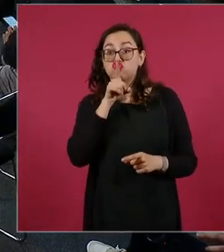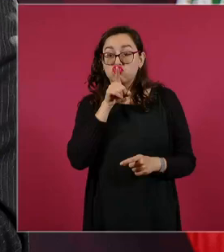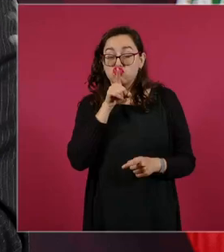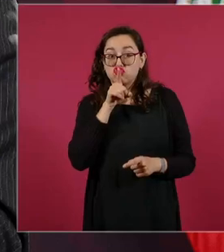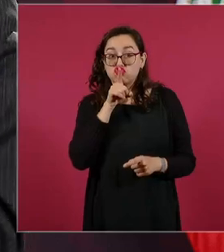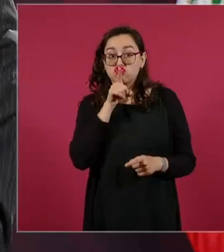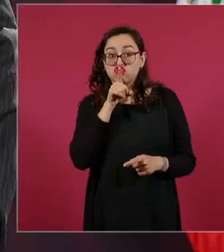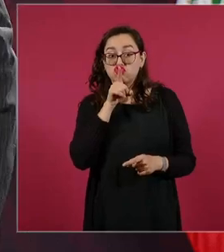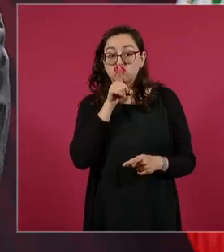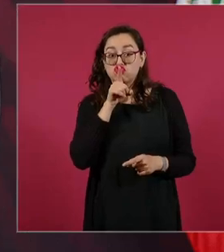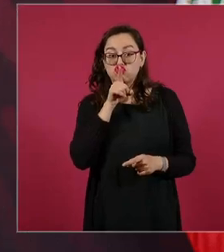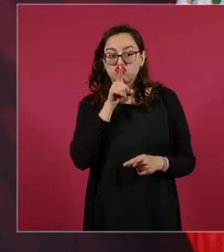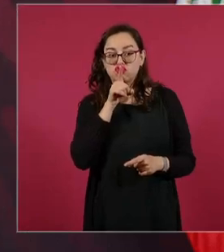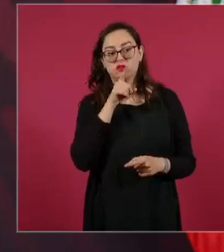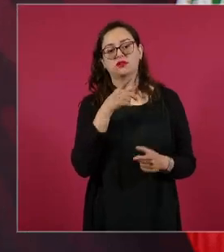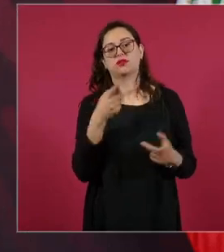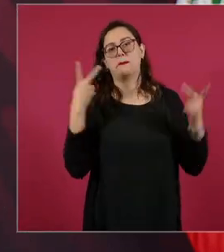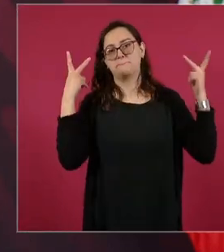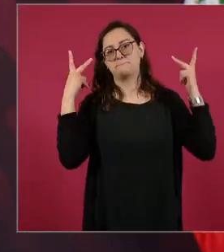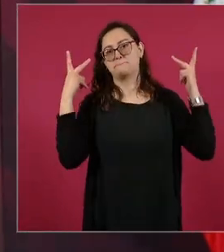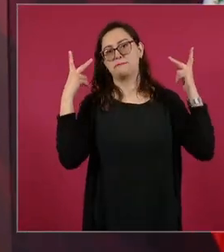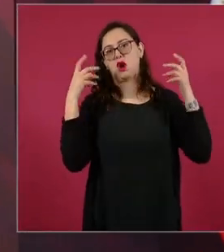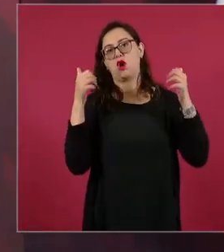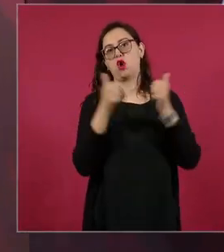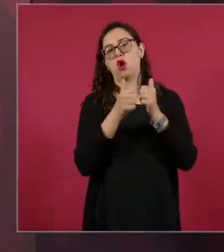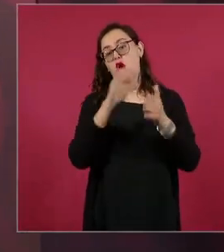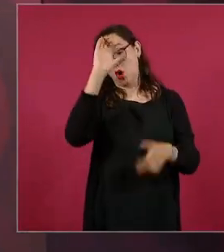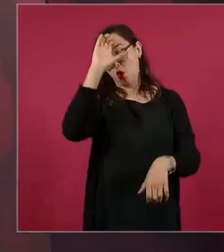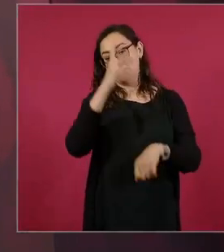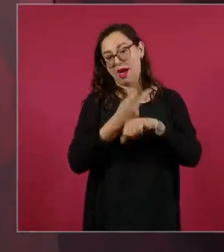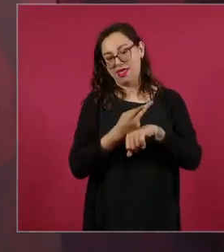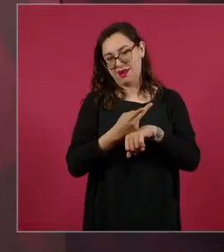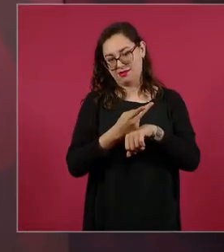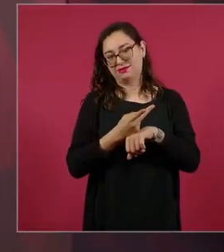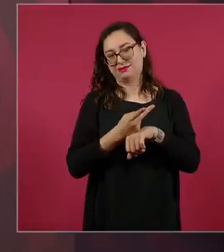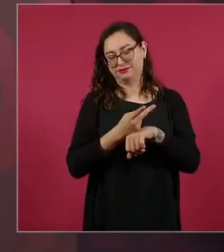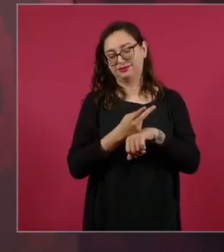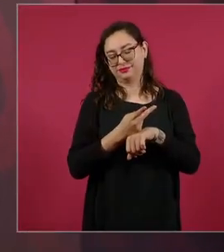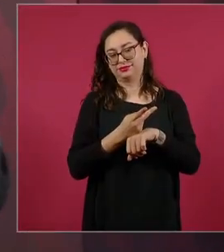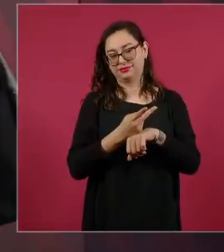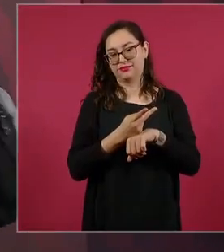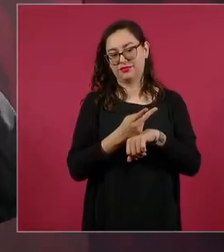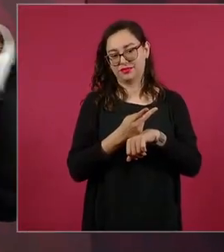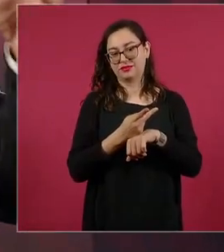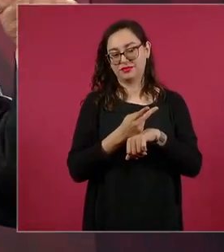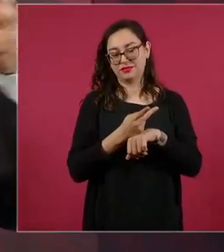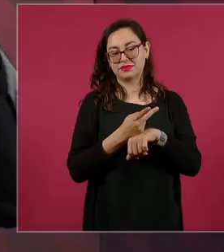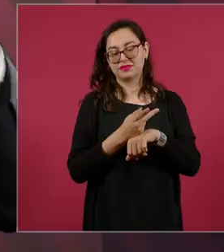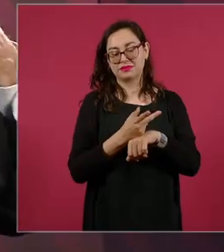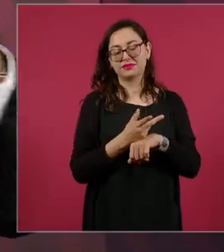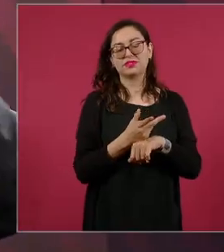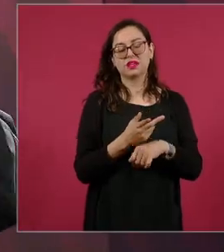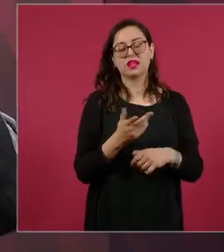sacó a su compadre Manuel González ¿por qué fue el tapado? porque